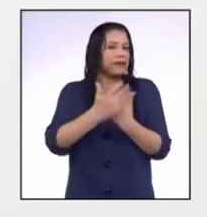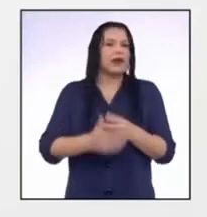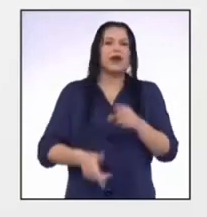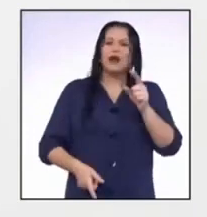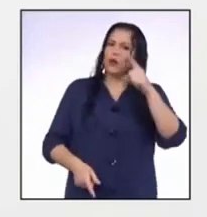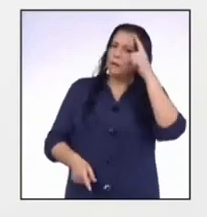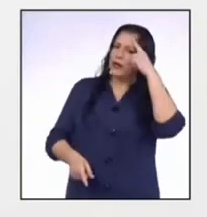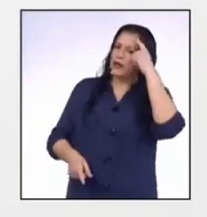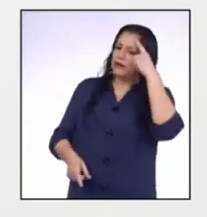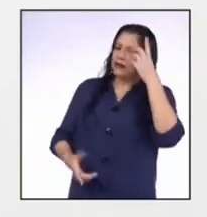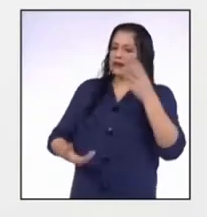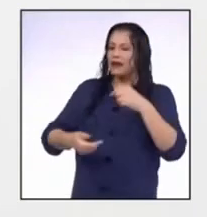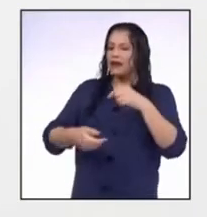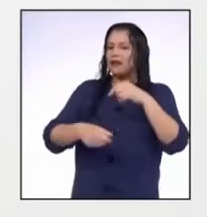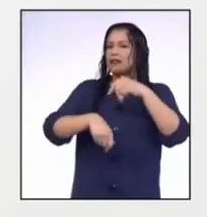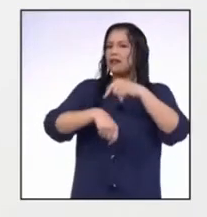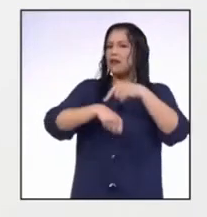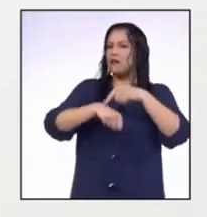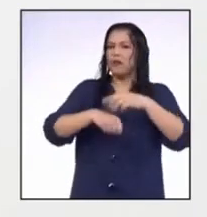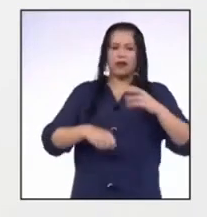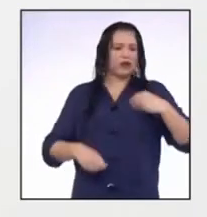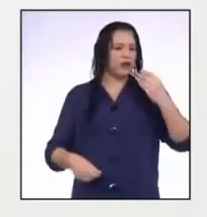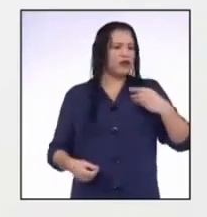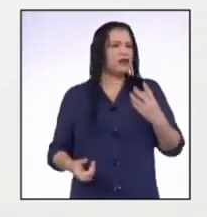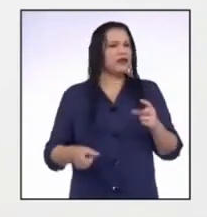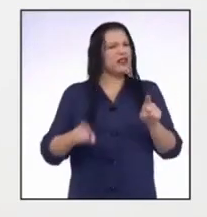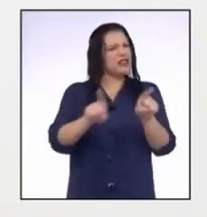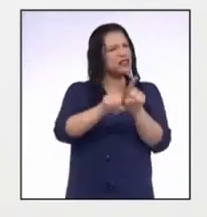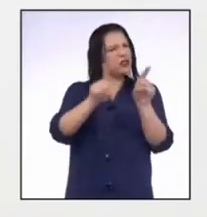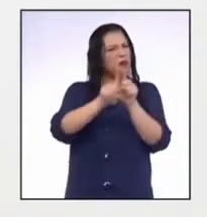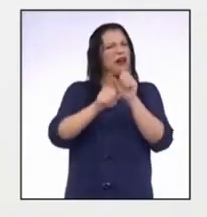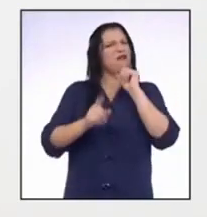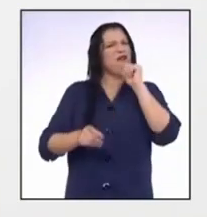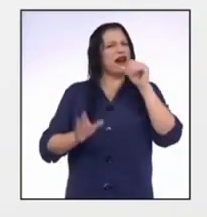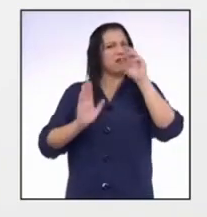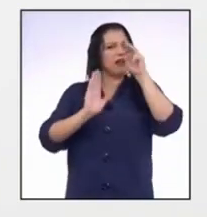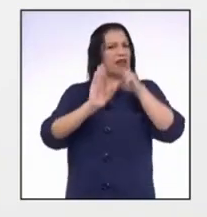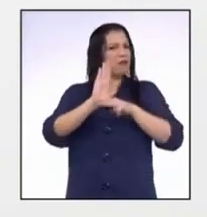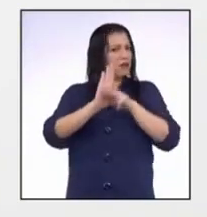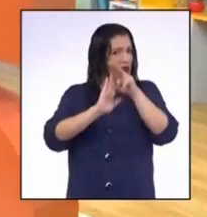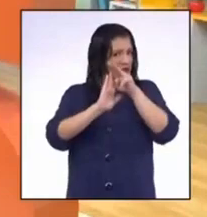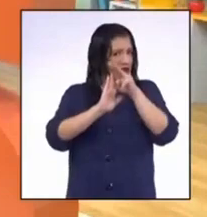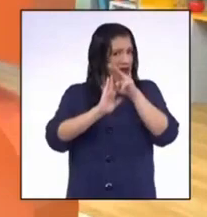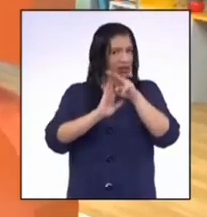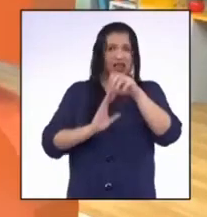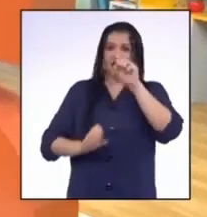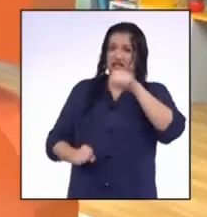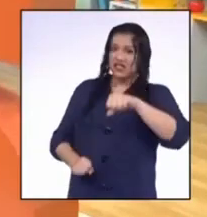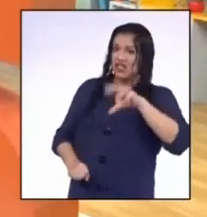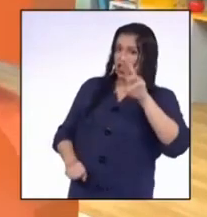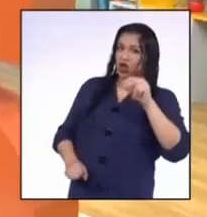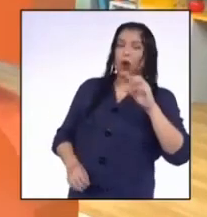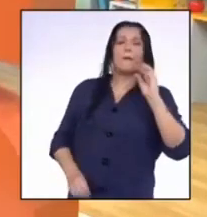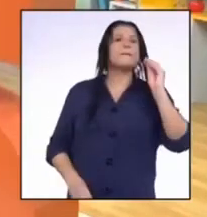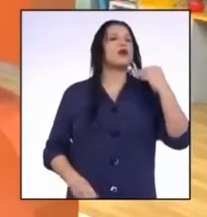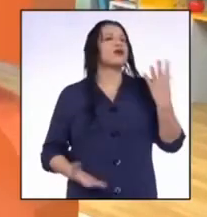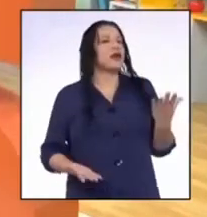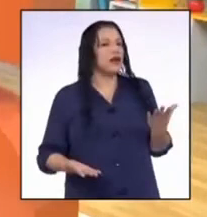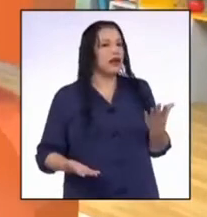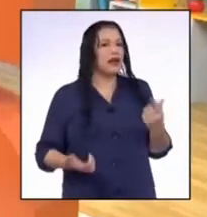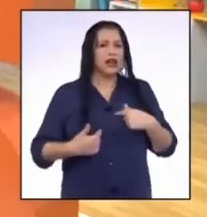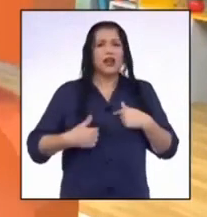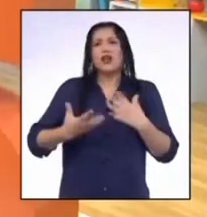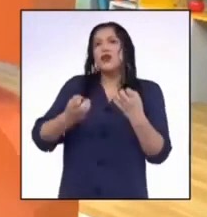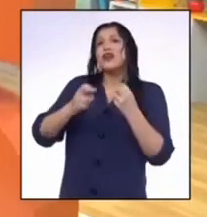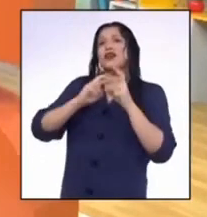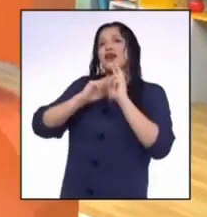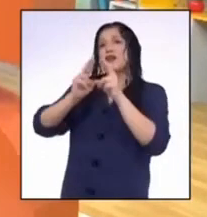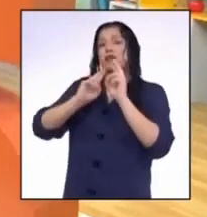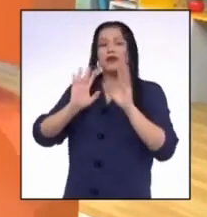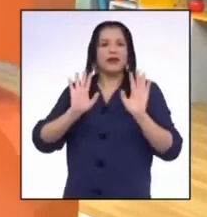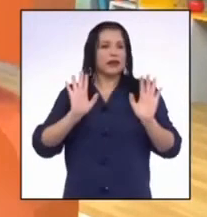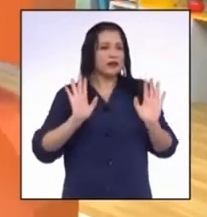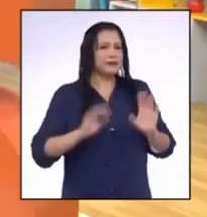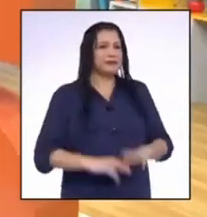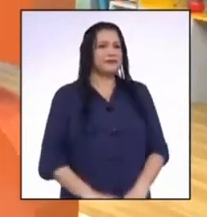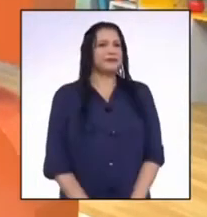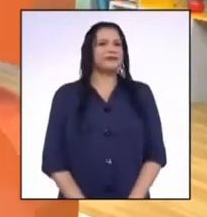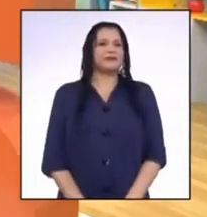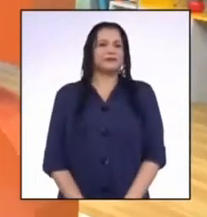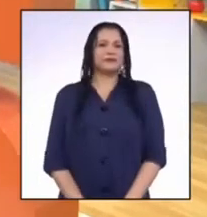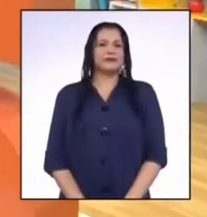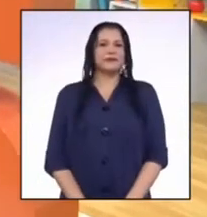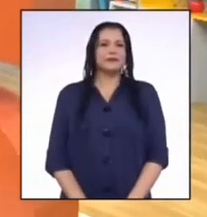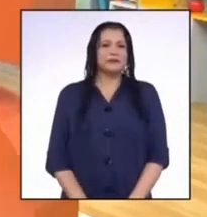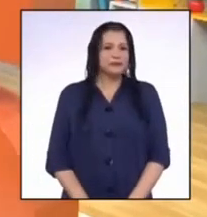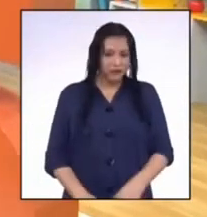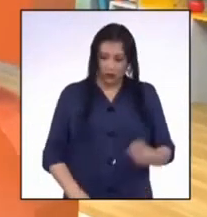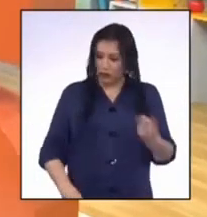que la etapa de la adolescencia es sinónimo de inmadurez? ¿Por qué? Yo quiero responder. Yo también, profesora.